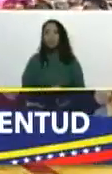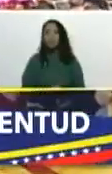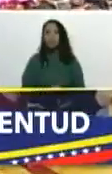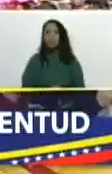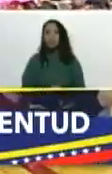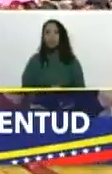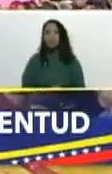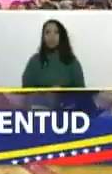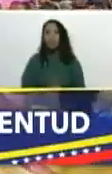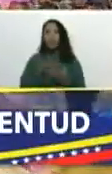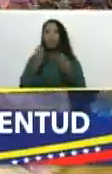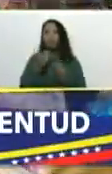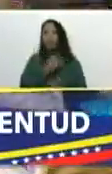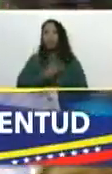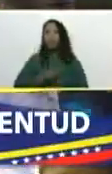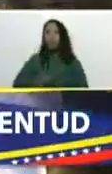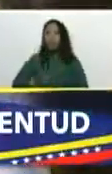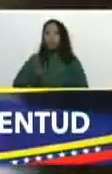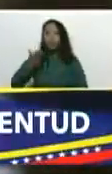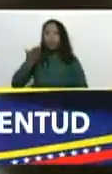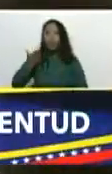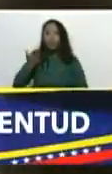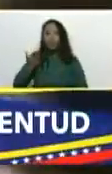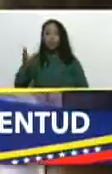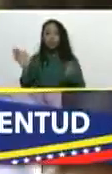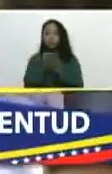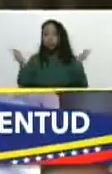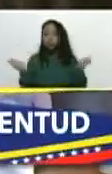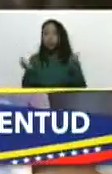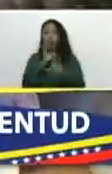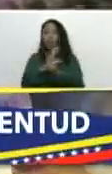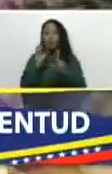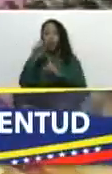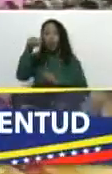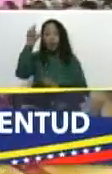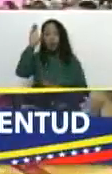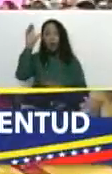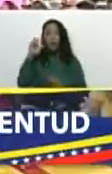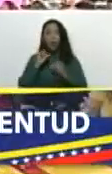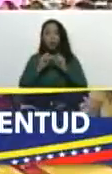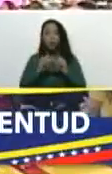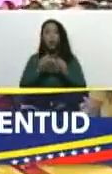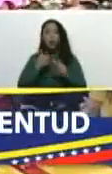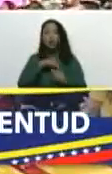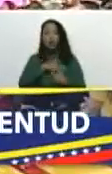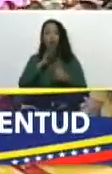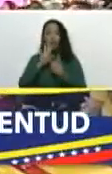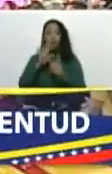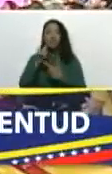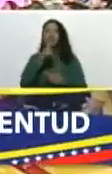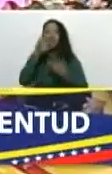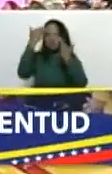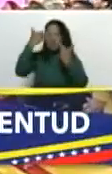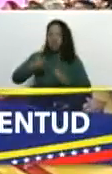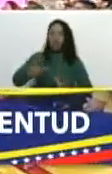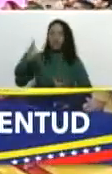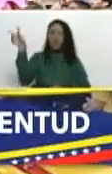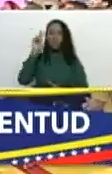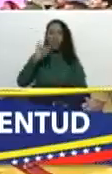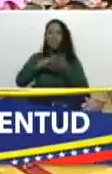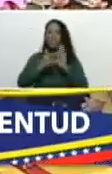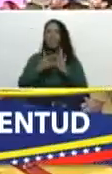Es muy importante seguir fomentando la cultura en el país para nosotros seguir demostrando quién es Venezuela y de